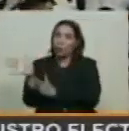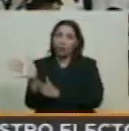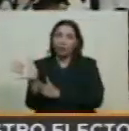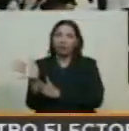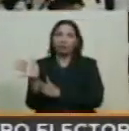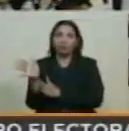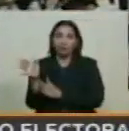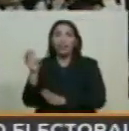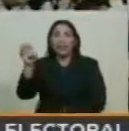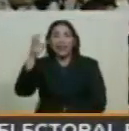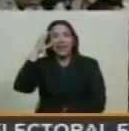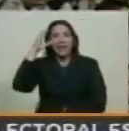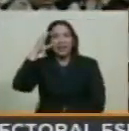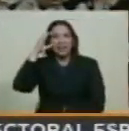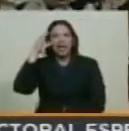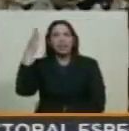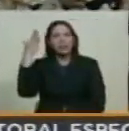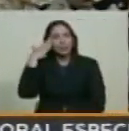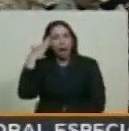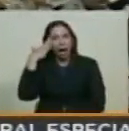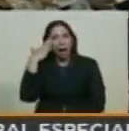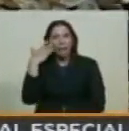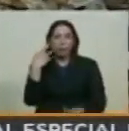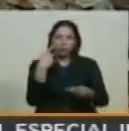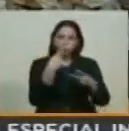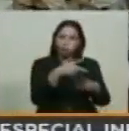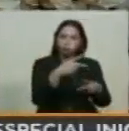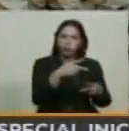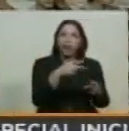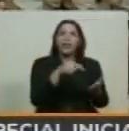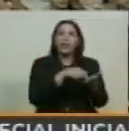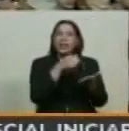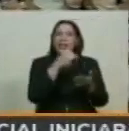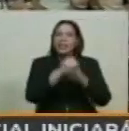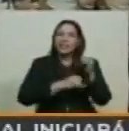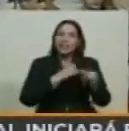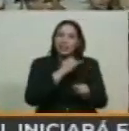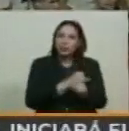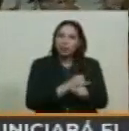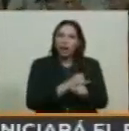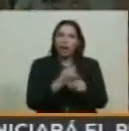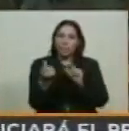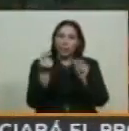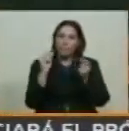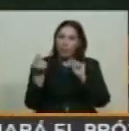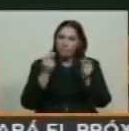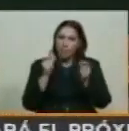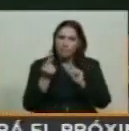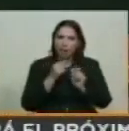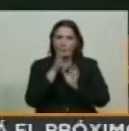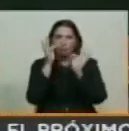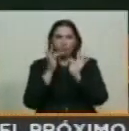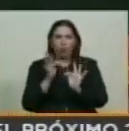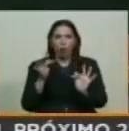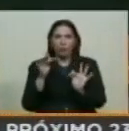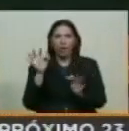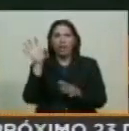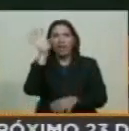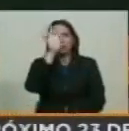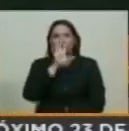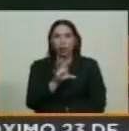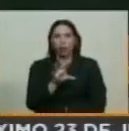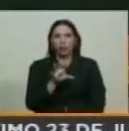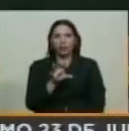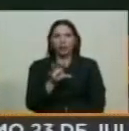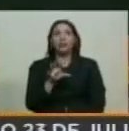muy bien que en esos documentos internacionales donde se dan las discusiones de forma multilateral de las naciones, cada